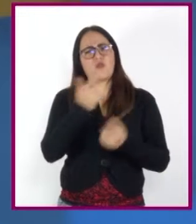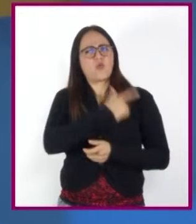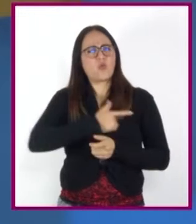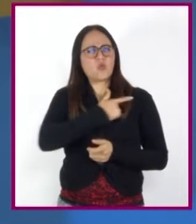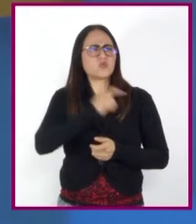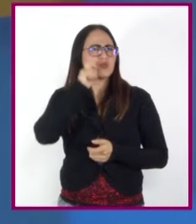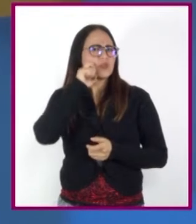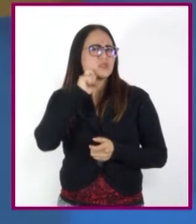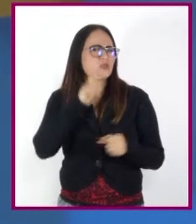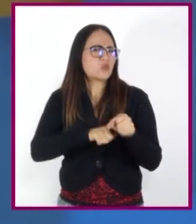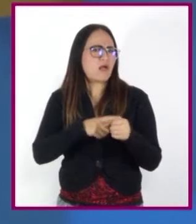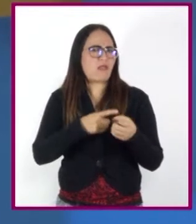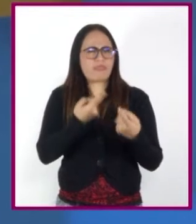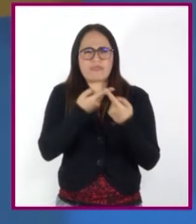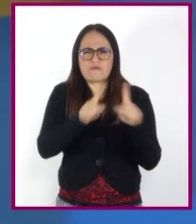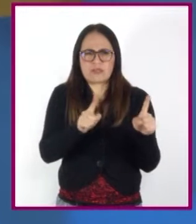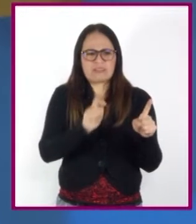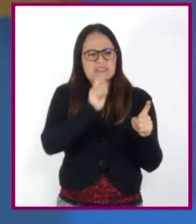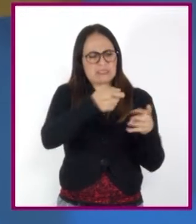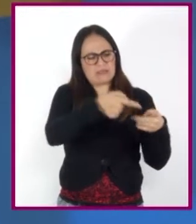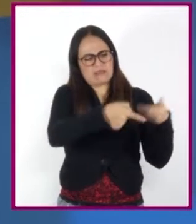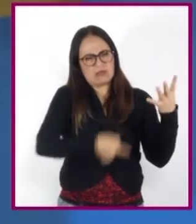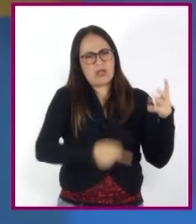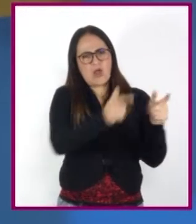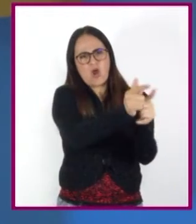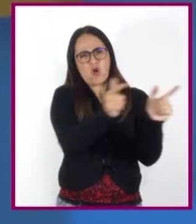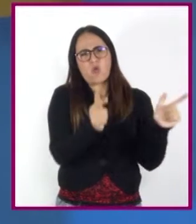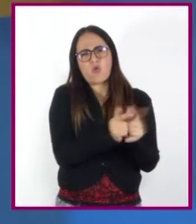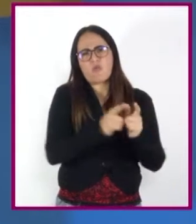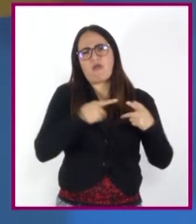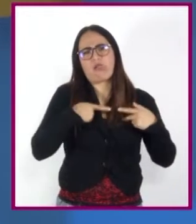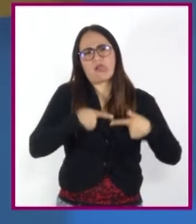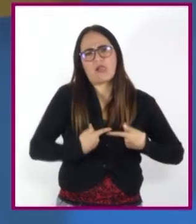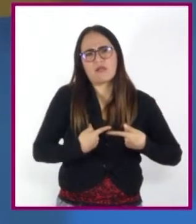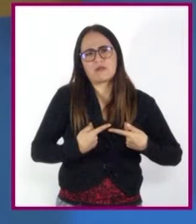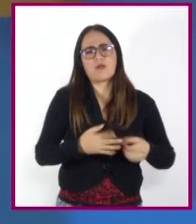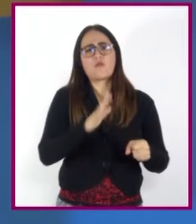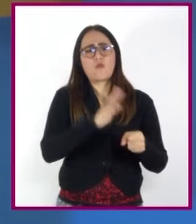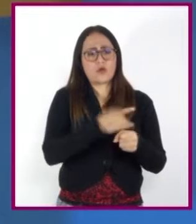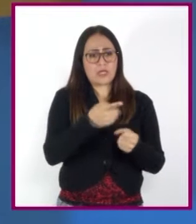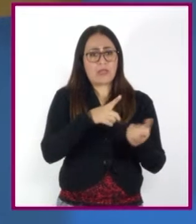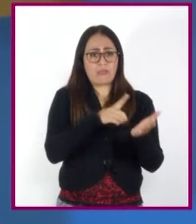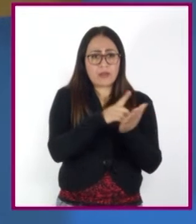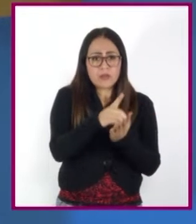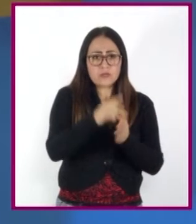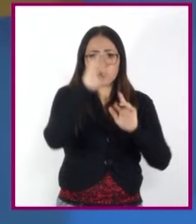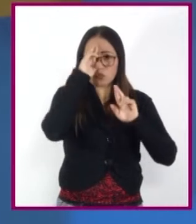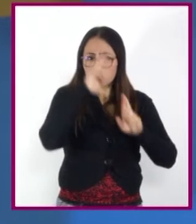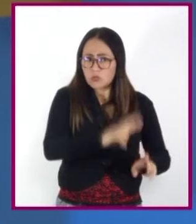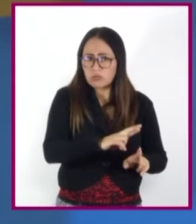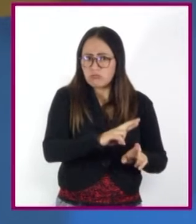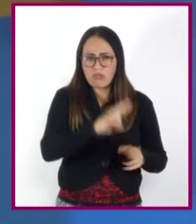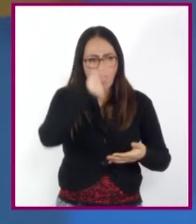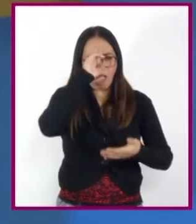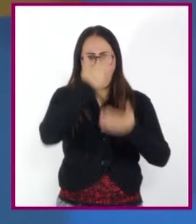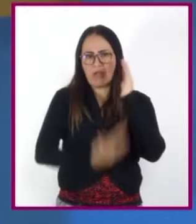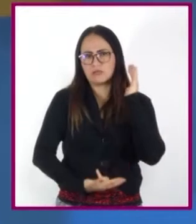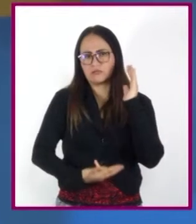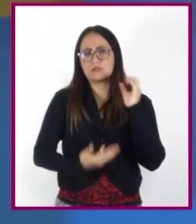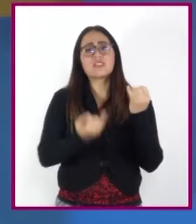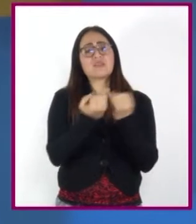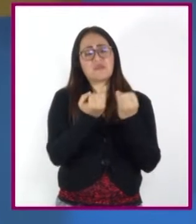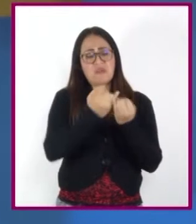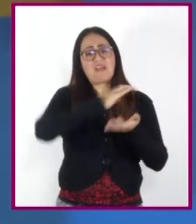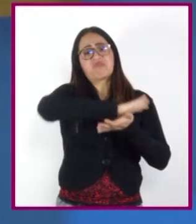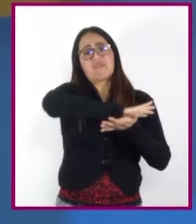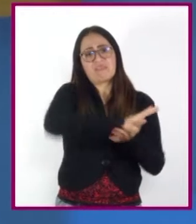diferentes, se les considera vulnerables porque les pueden ser negados sus derechos, pueden ser discriminadas y